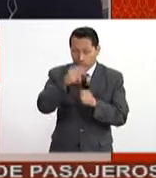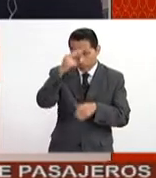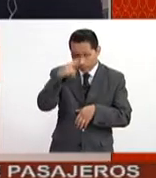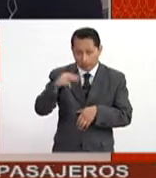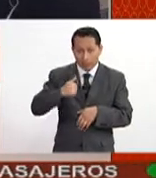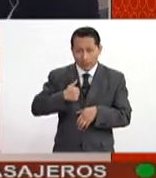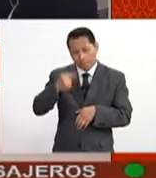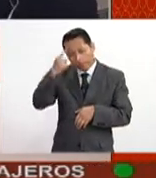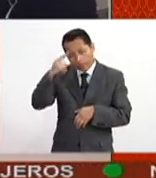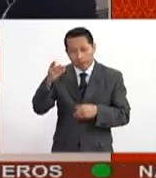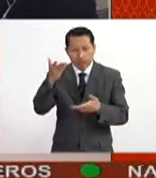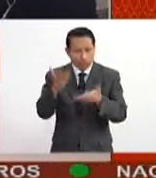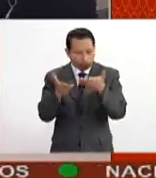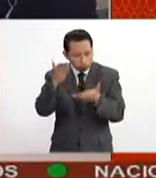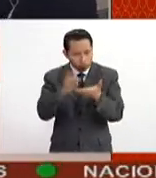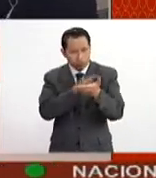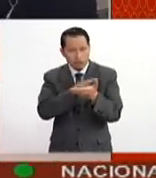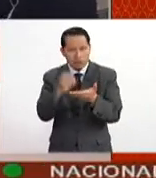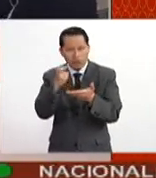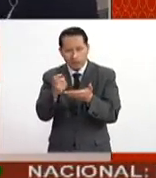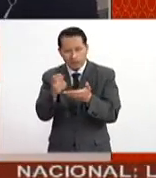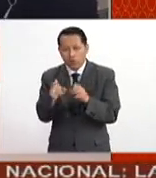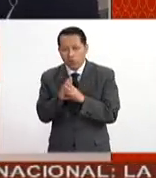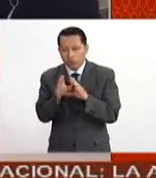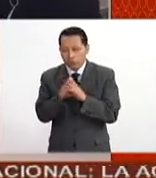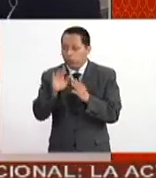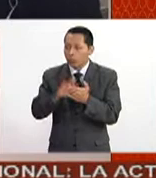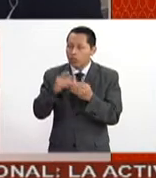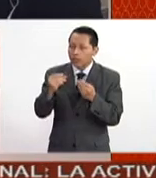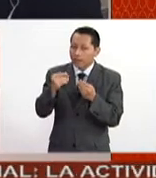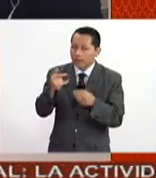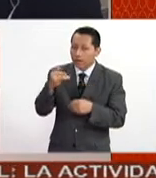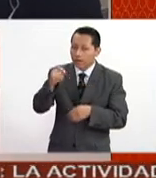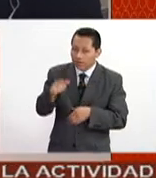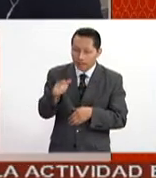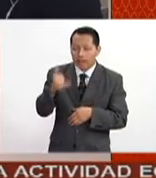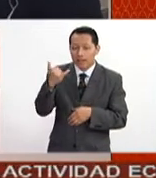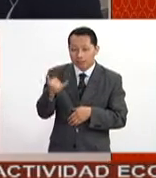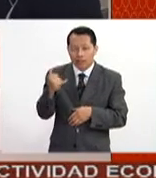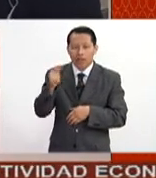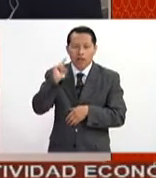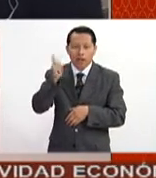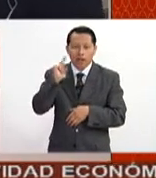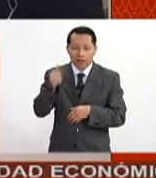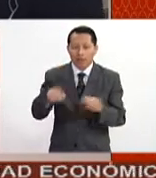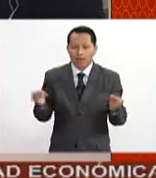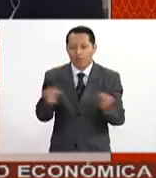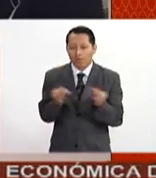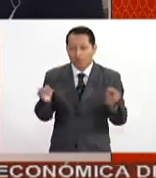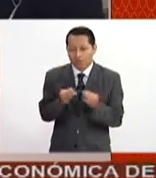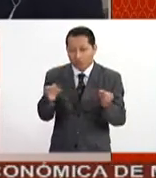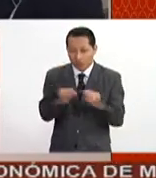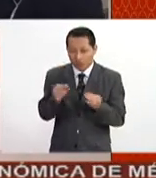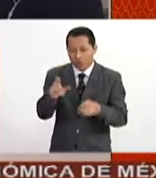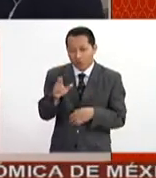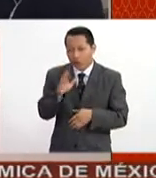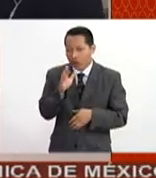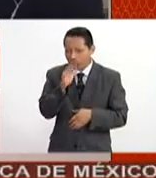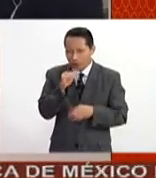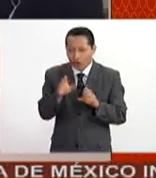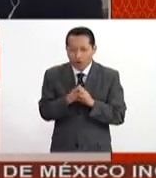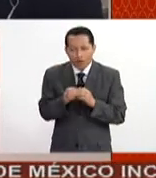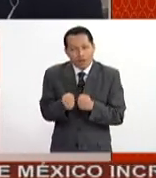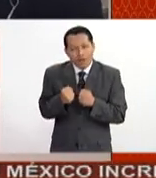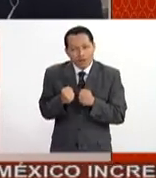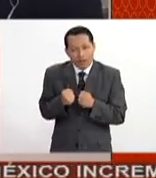Canadá para equilibrar precisamente estos contrapesos. Muchísimas gracias, Gabriel. Espero que el frío no te esté calando hasta